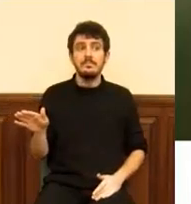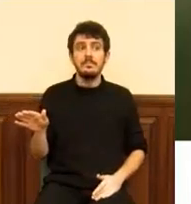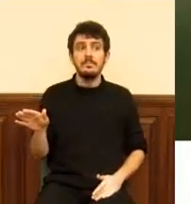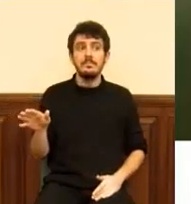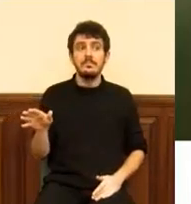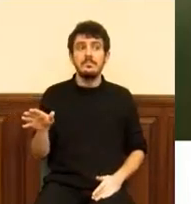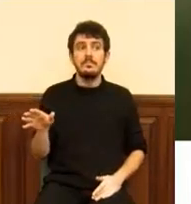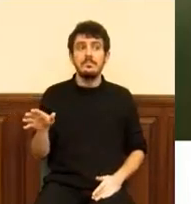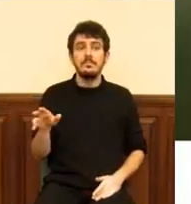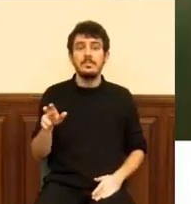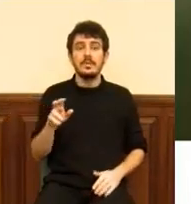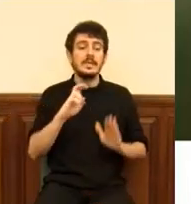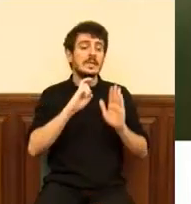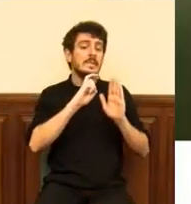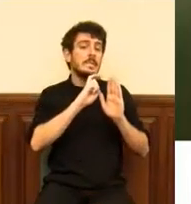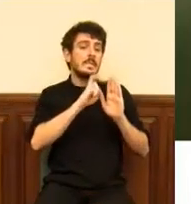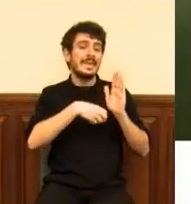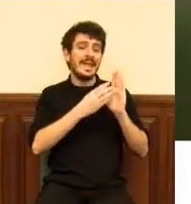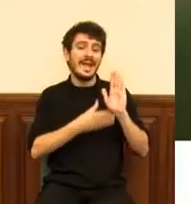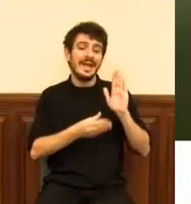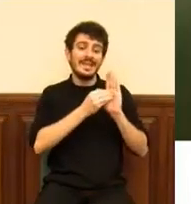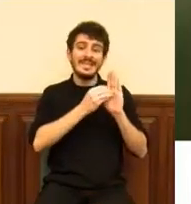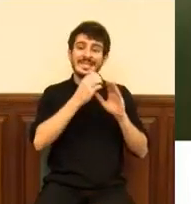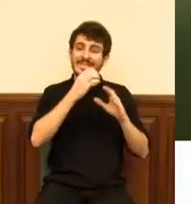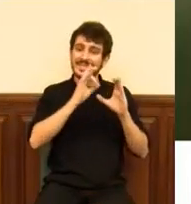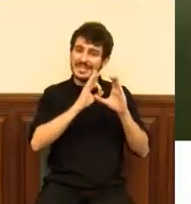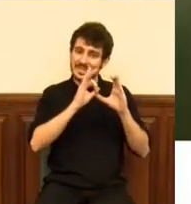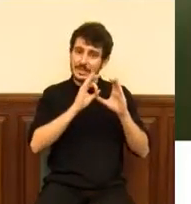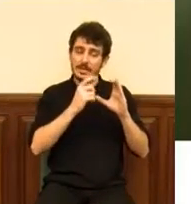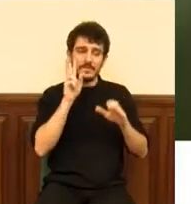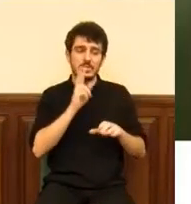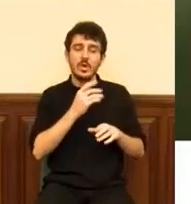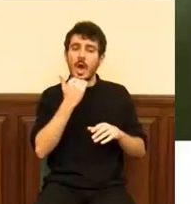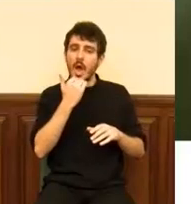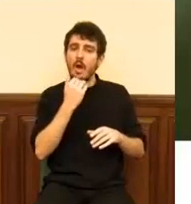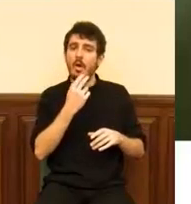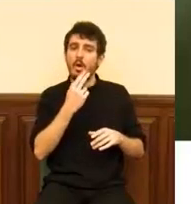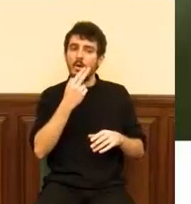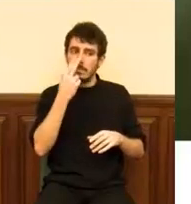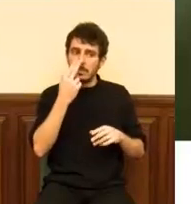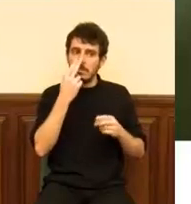enmienda de adición, aunque he visto que hay cosas interesantes,